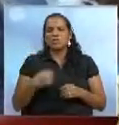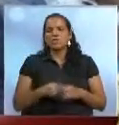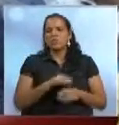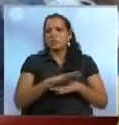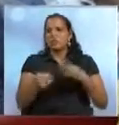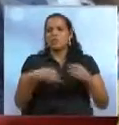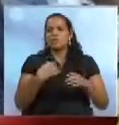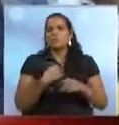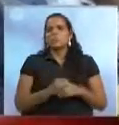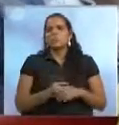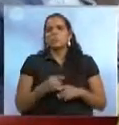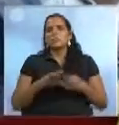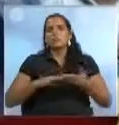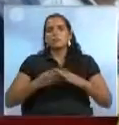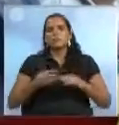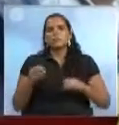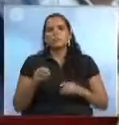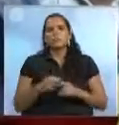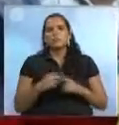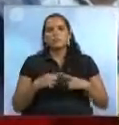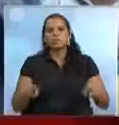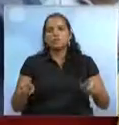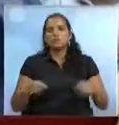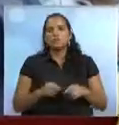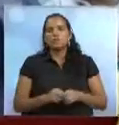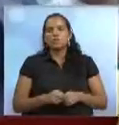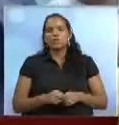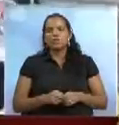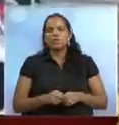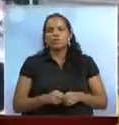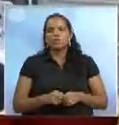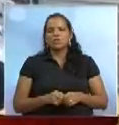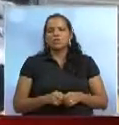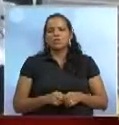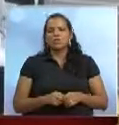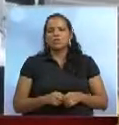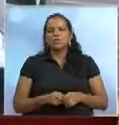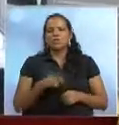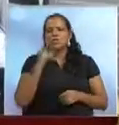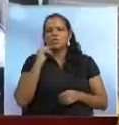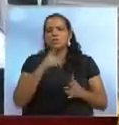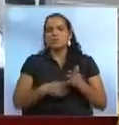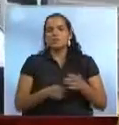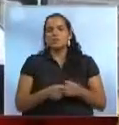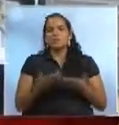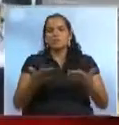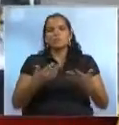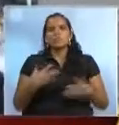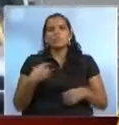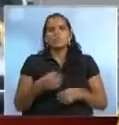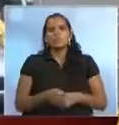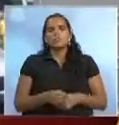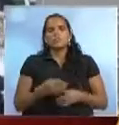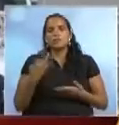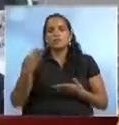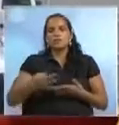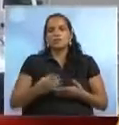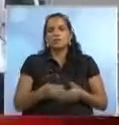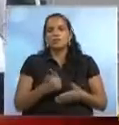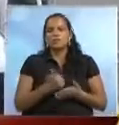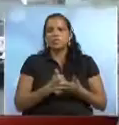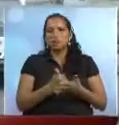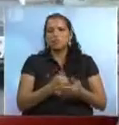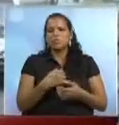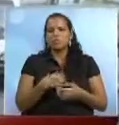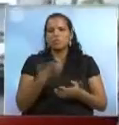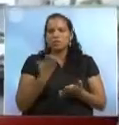Salvador, en Monomanso, en el Mono Bravo, en La Delicia, todos estos sectores. Precisó que de tanto pedir, se cumpla la entrega de las